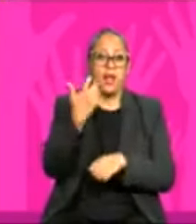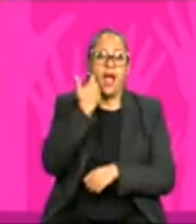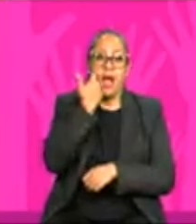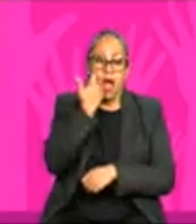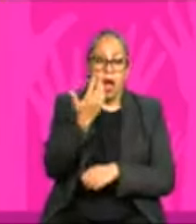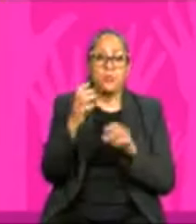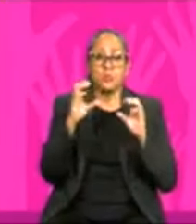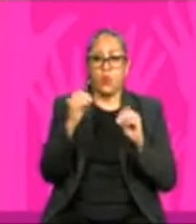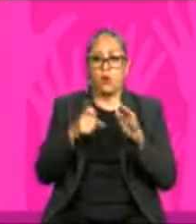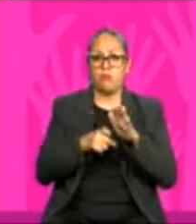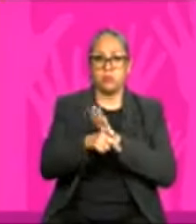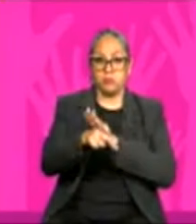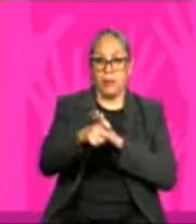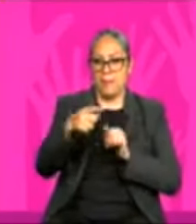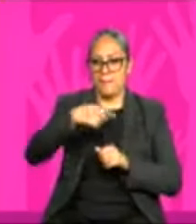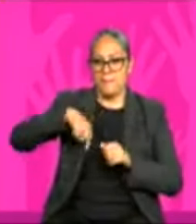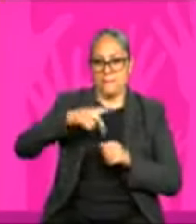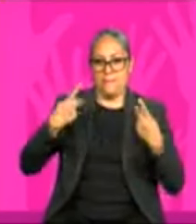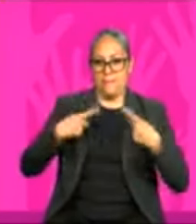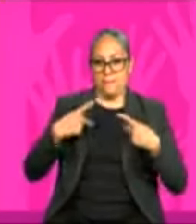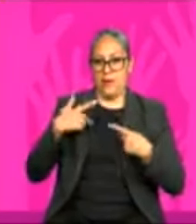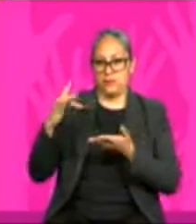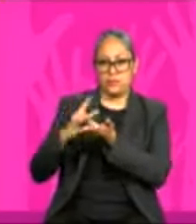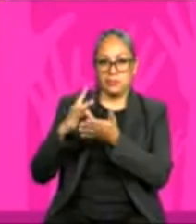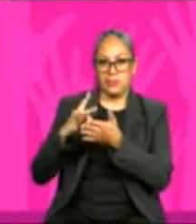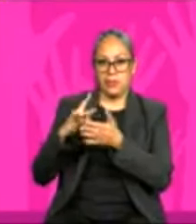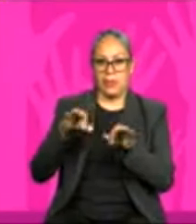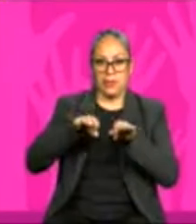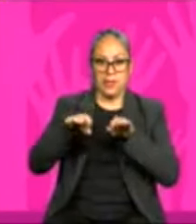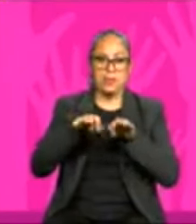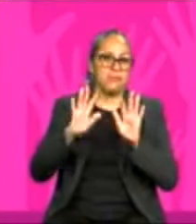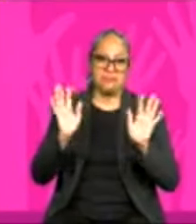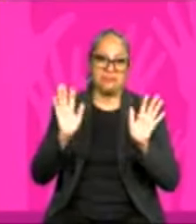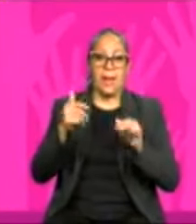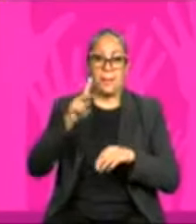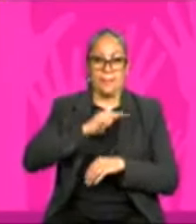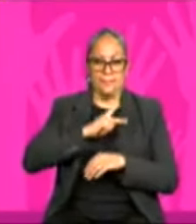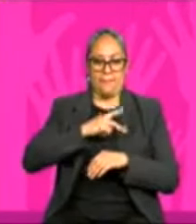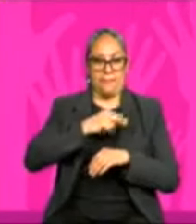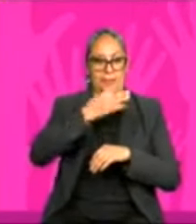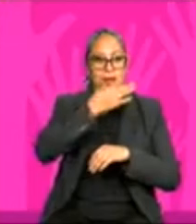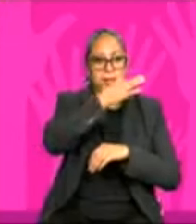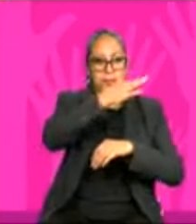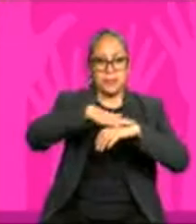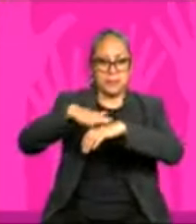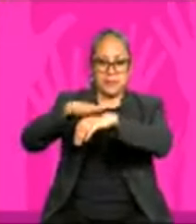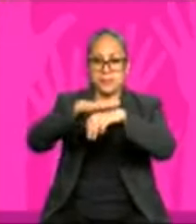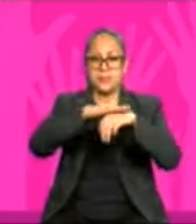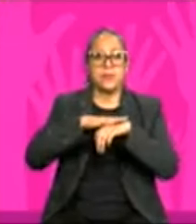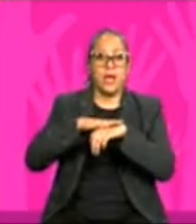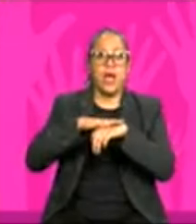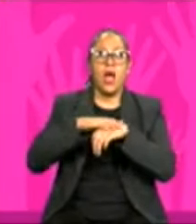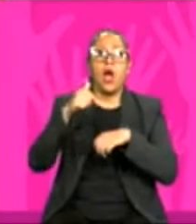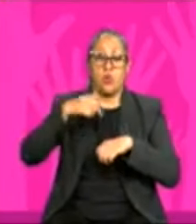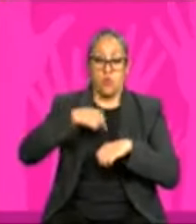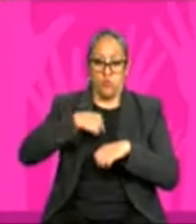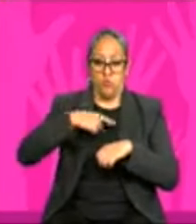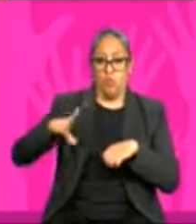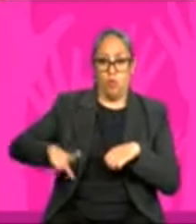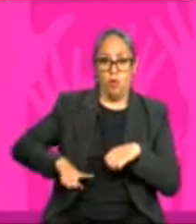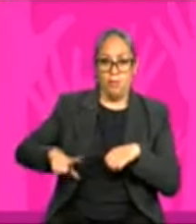mis colaboradores. Lo he dicho durante mi campaña y hoy reitero mi compromiso. No habrá impunidad en mi